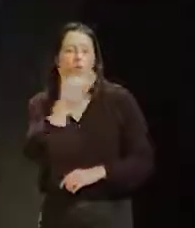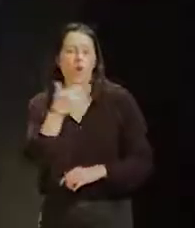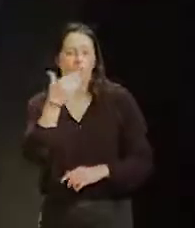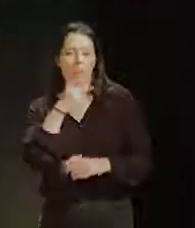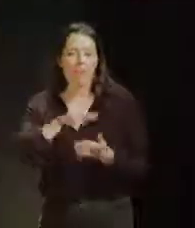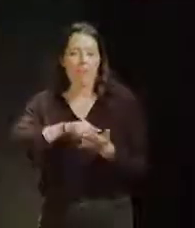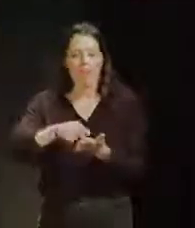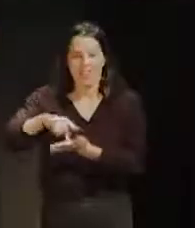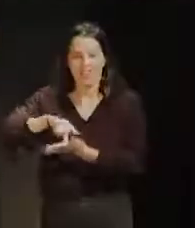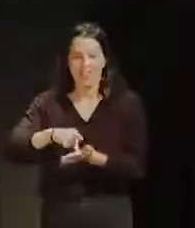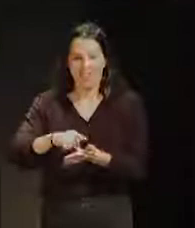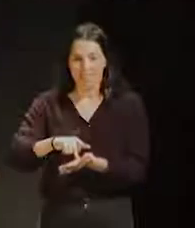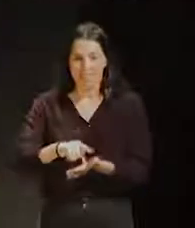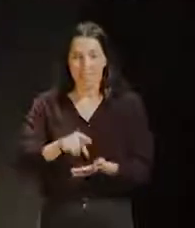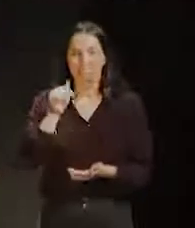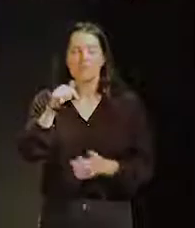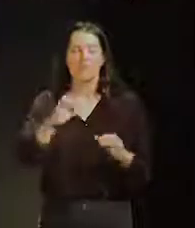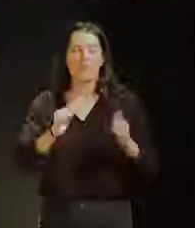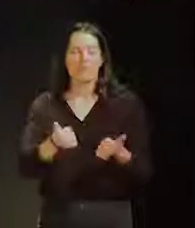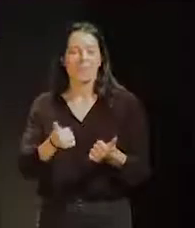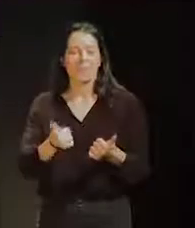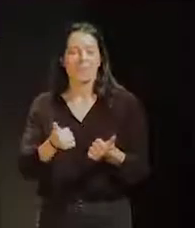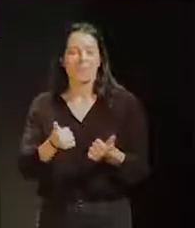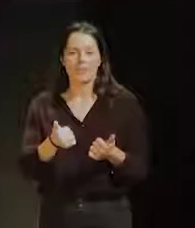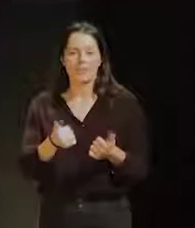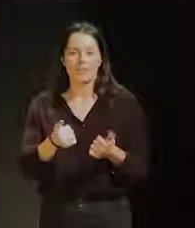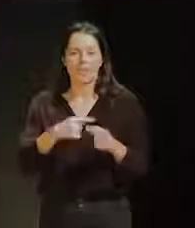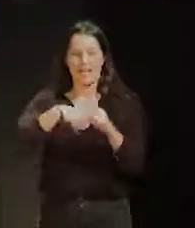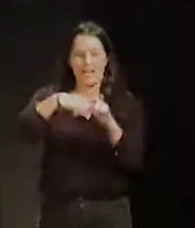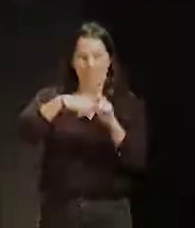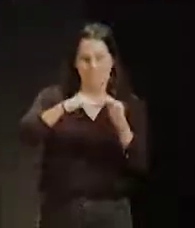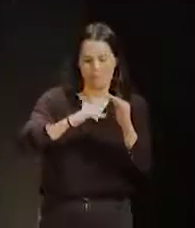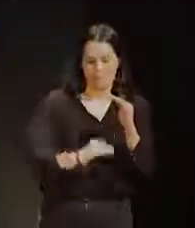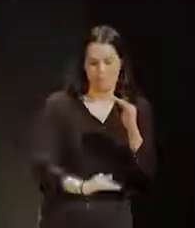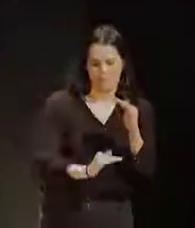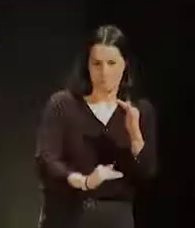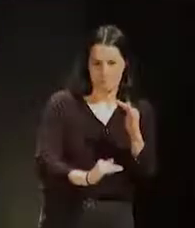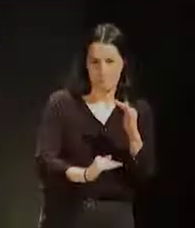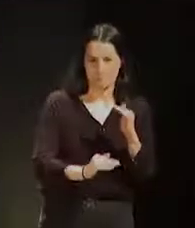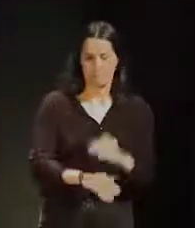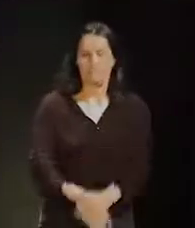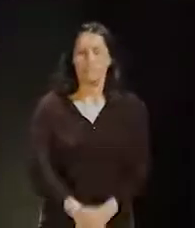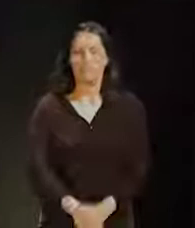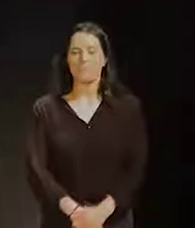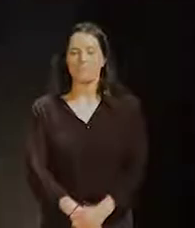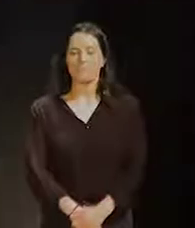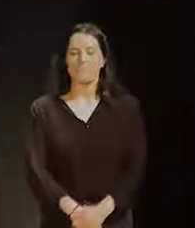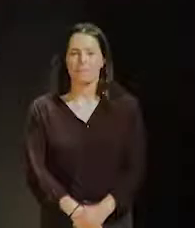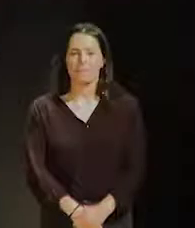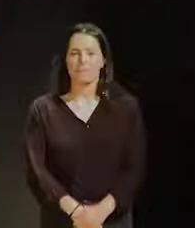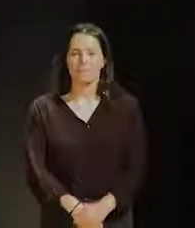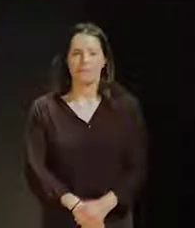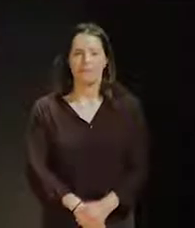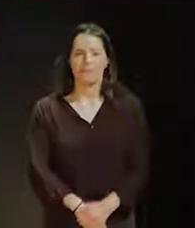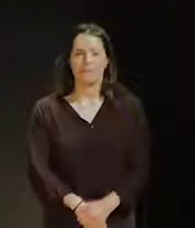de provincia, muy, muy baja como nivel, muy amatorial, que pero